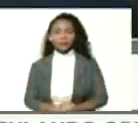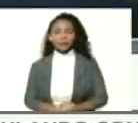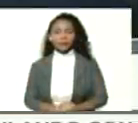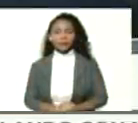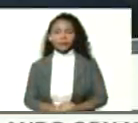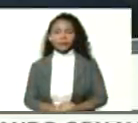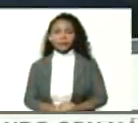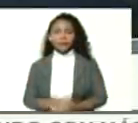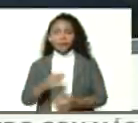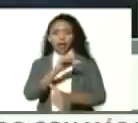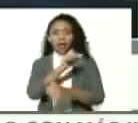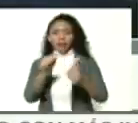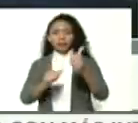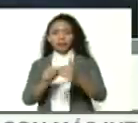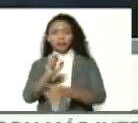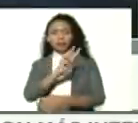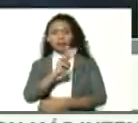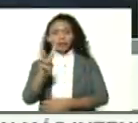al viceministro